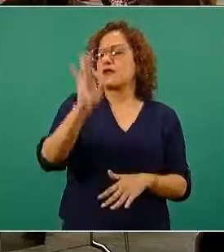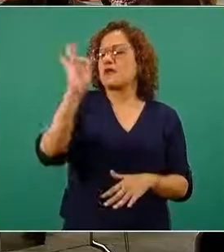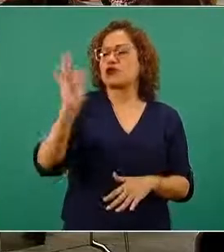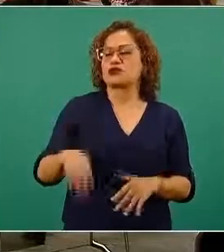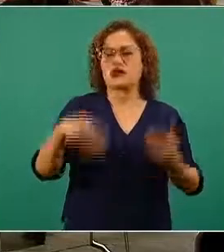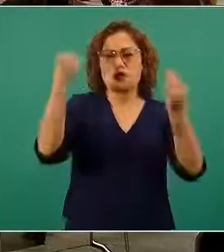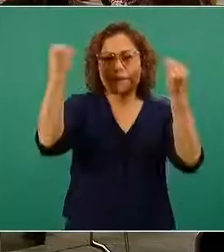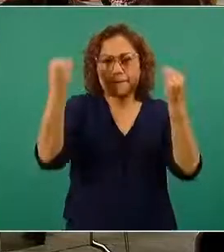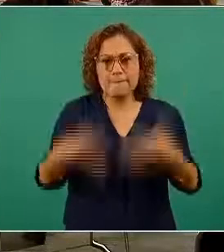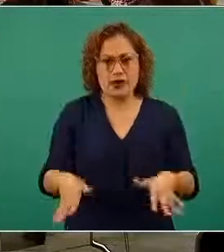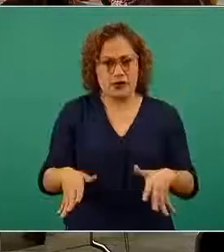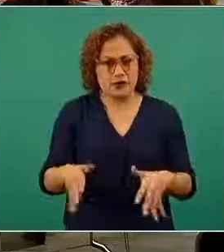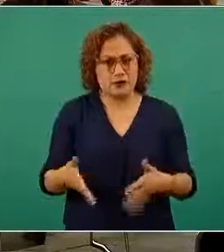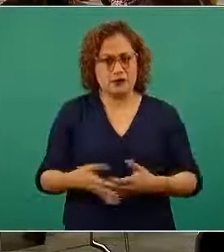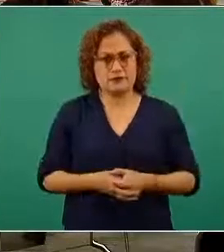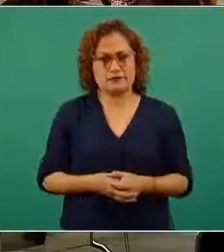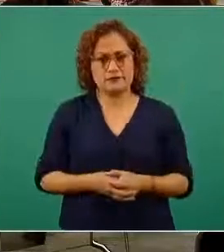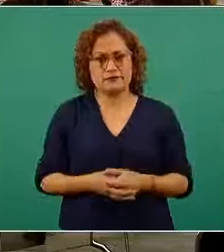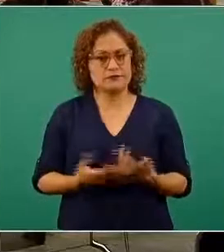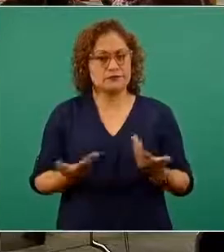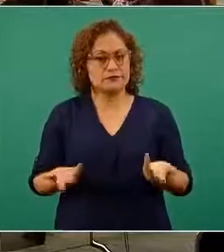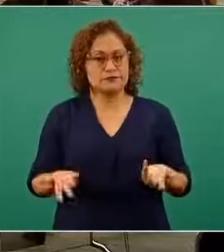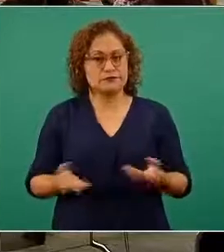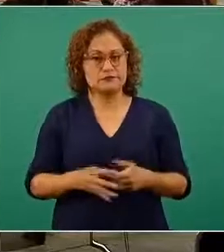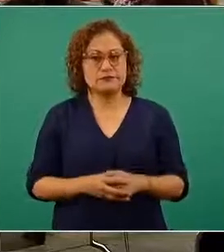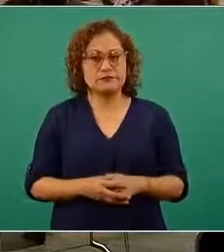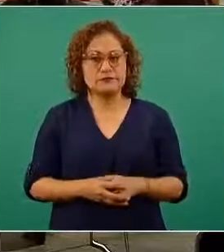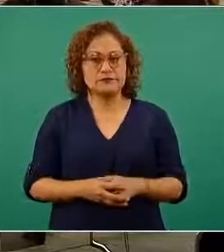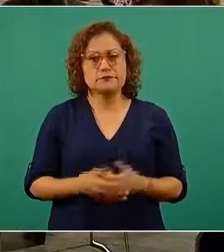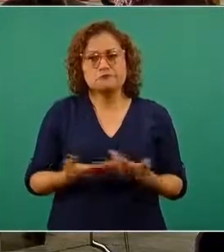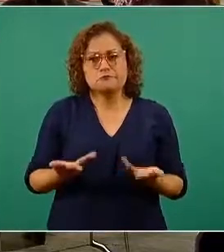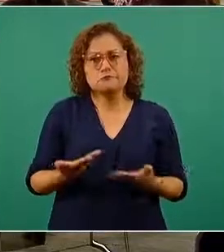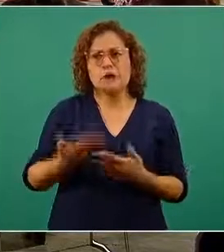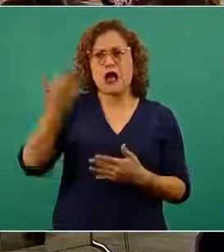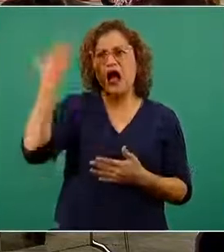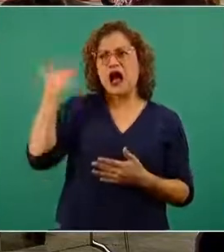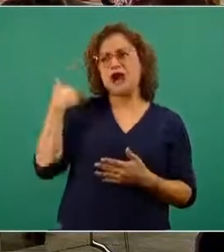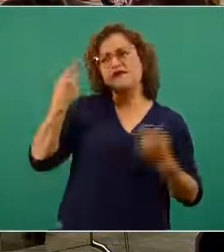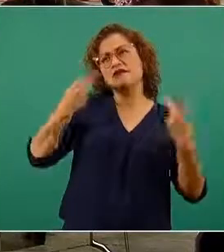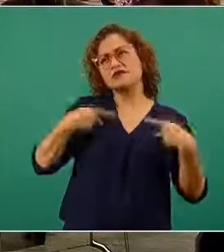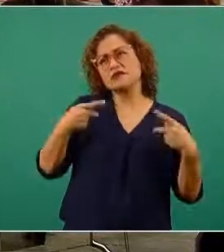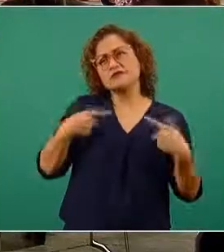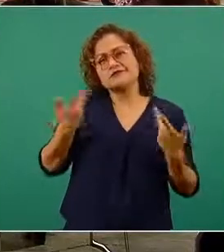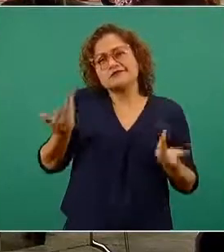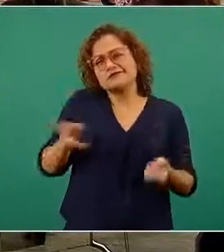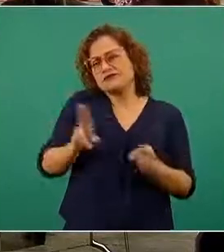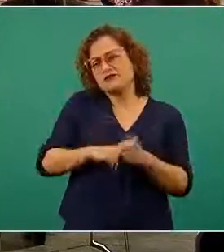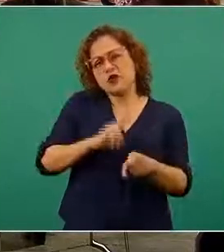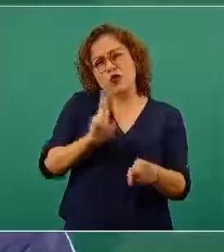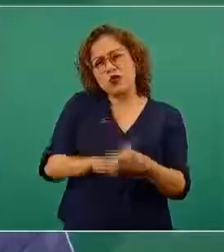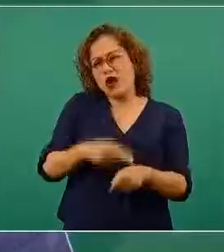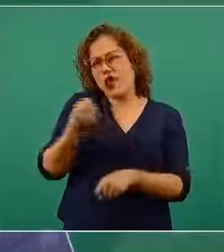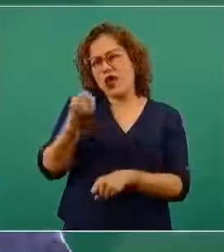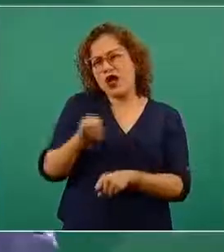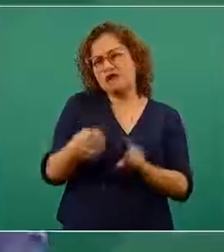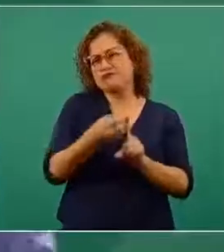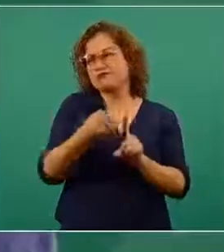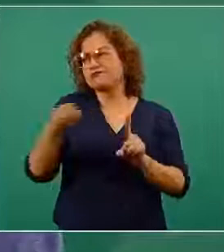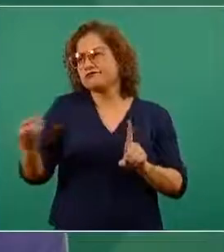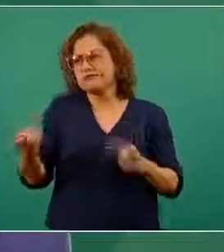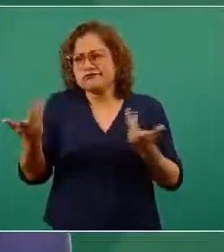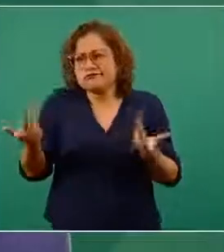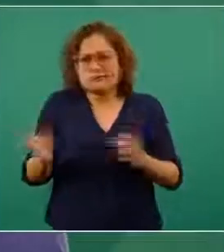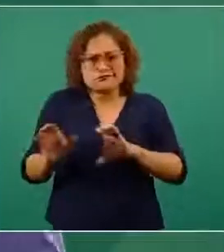perdía. Y había como una idea natural de decir, bueno, por razones operativas no llegó la